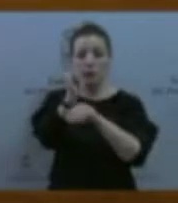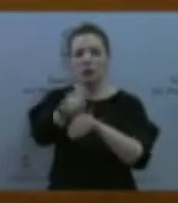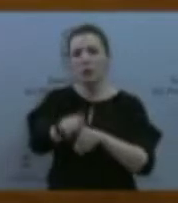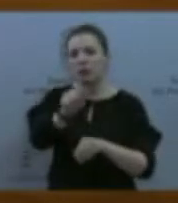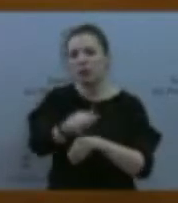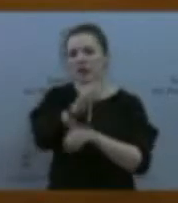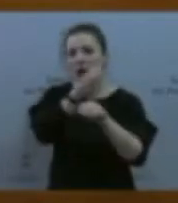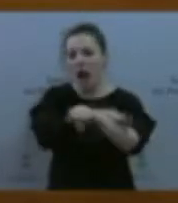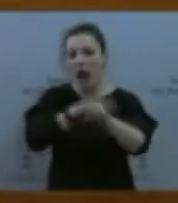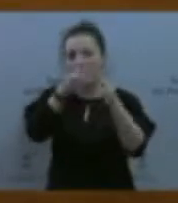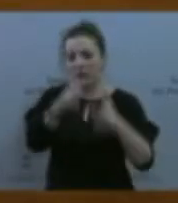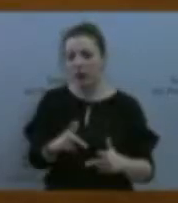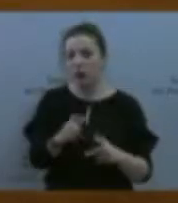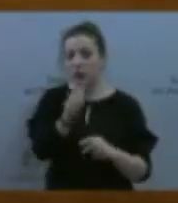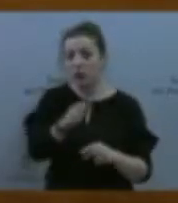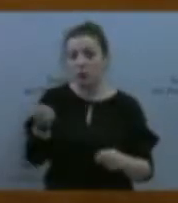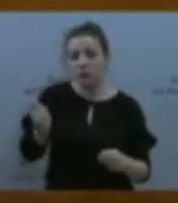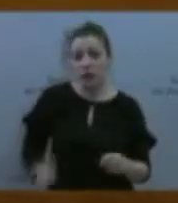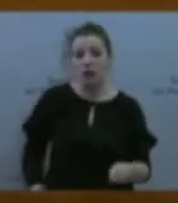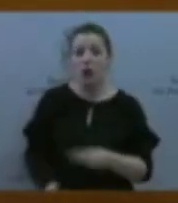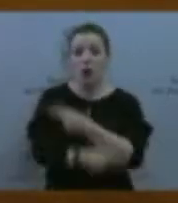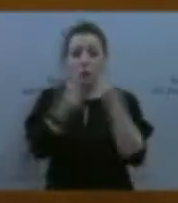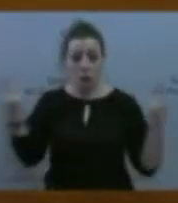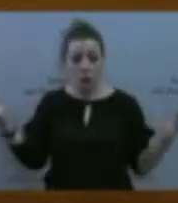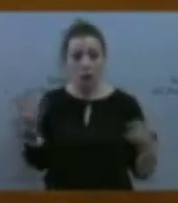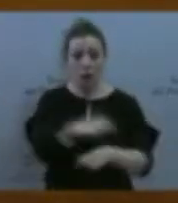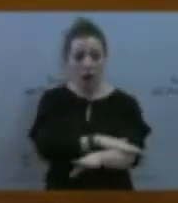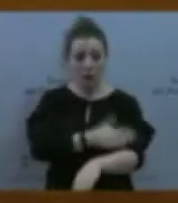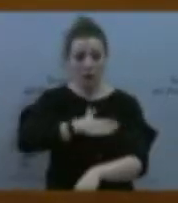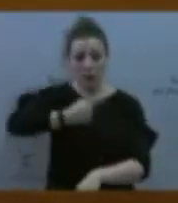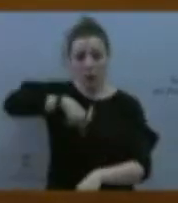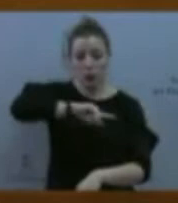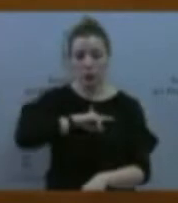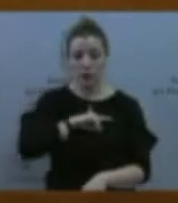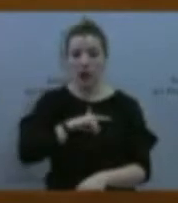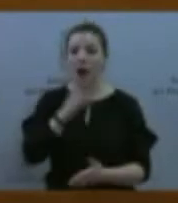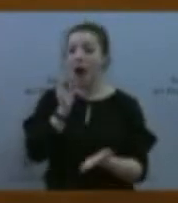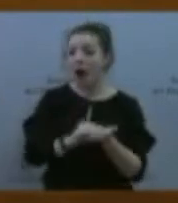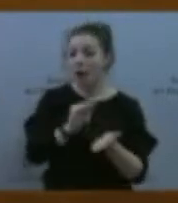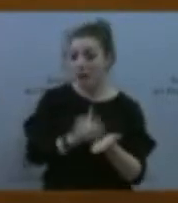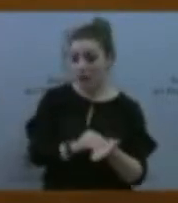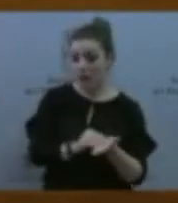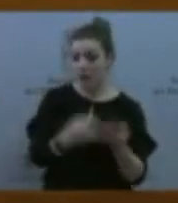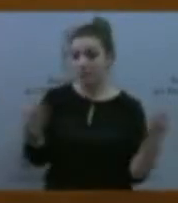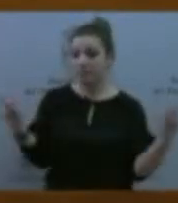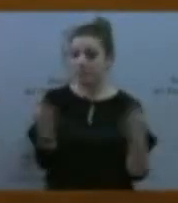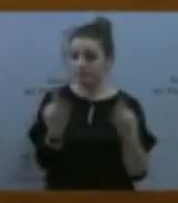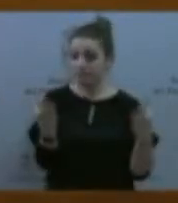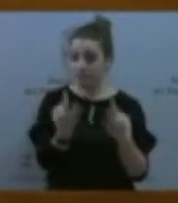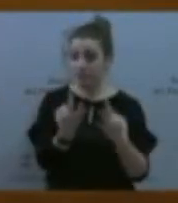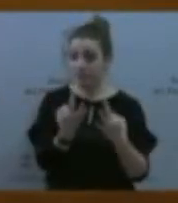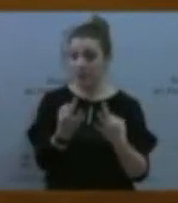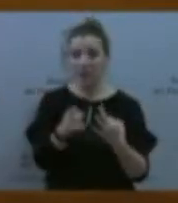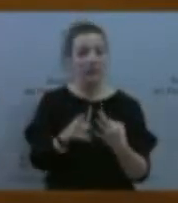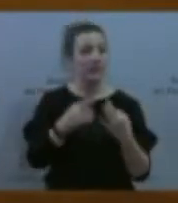nuestra administración. Y en ocasiones se encontraron con que esto no era así. Y es verdad que no es